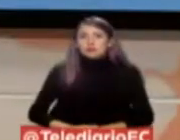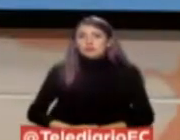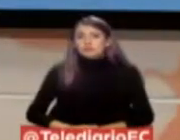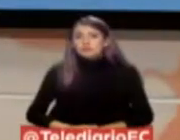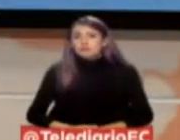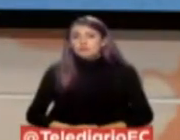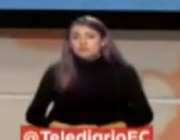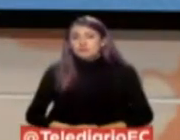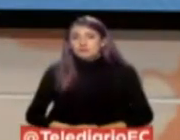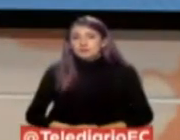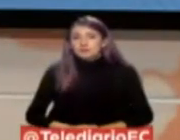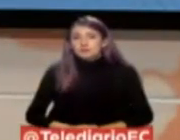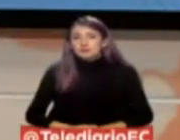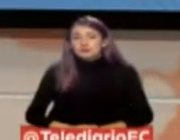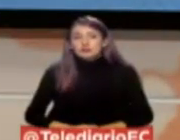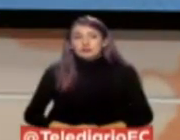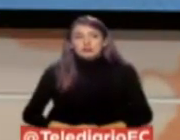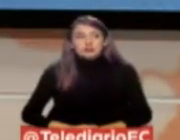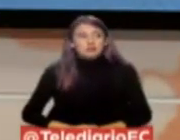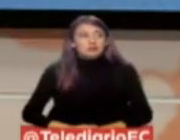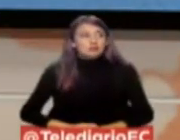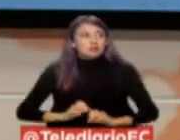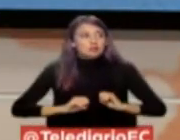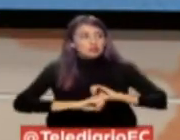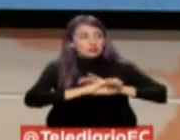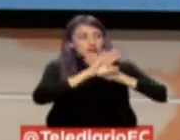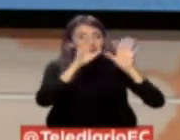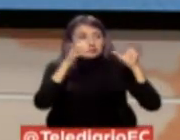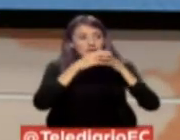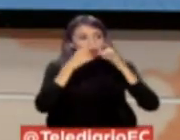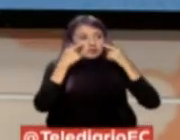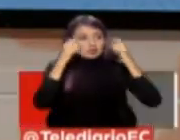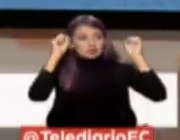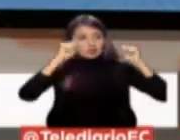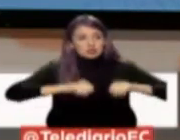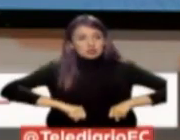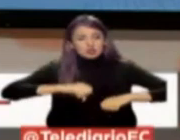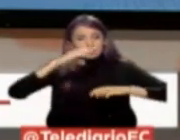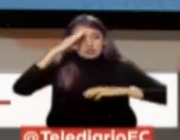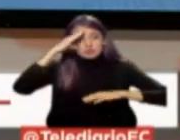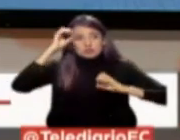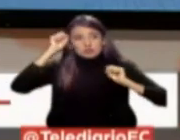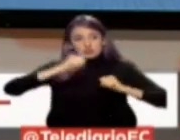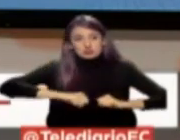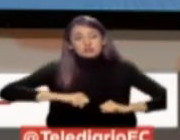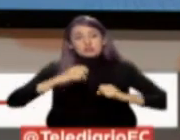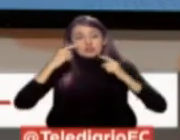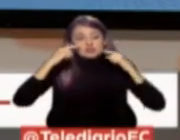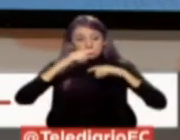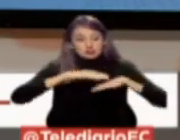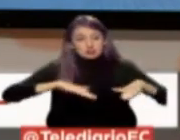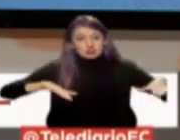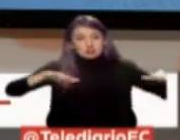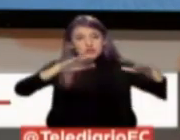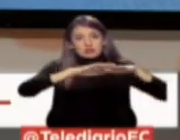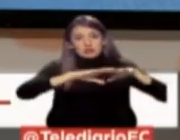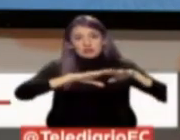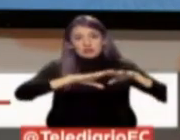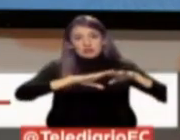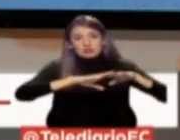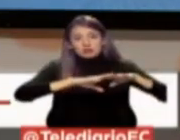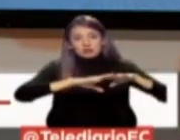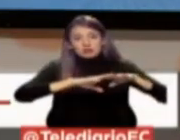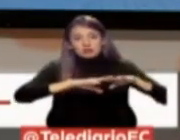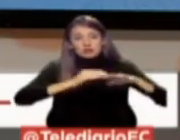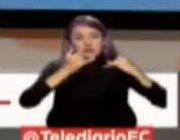hacerle una aclaración. No es que la policía no tiene las posibilidades. Los policías que estaban en esa plaza no lo tuvieron. Yo tuve